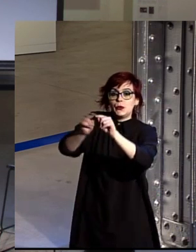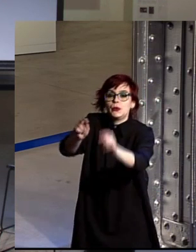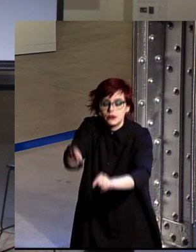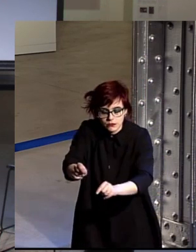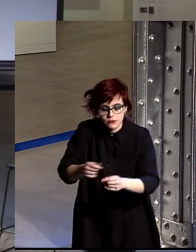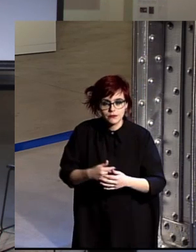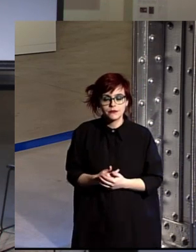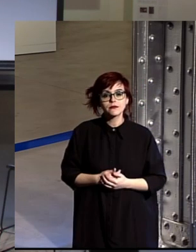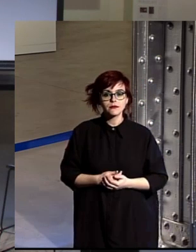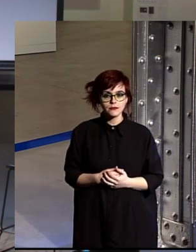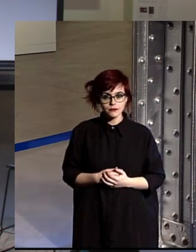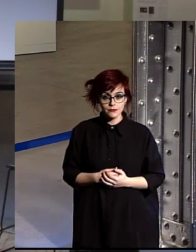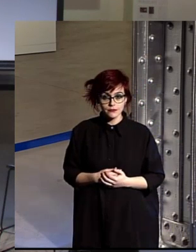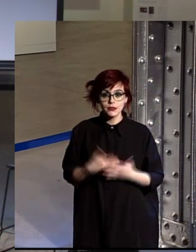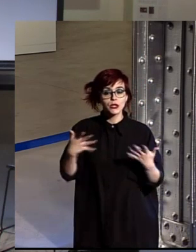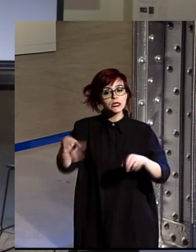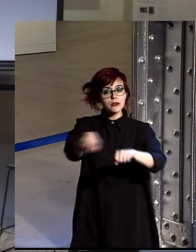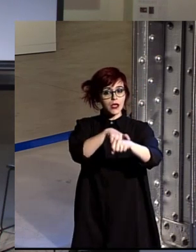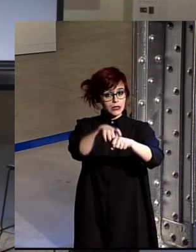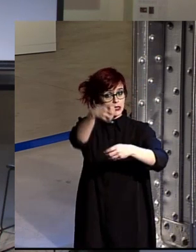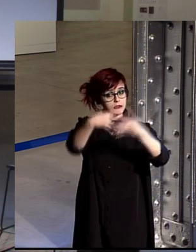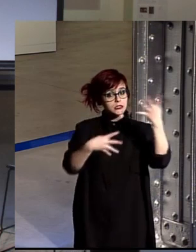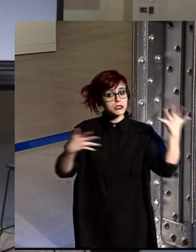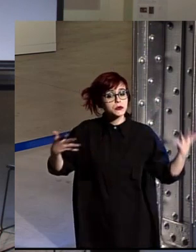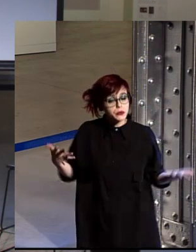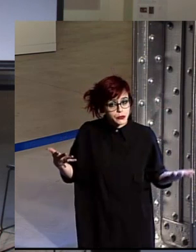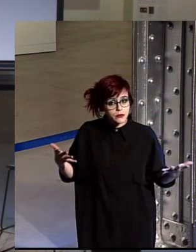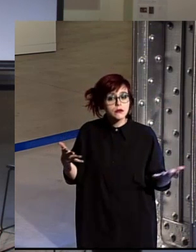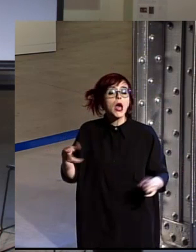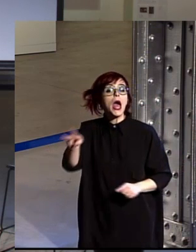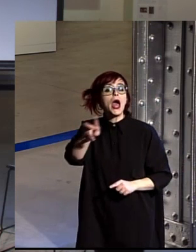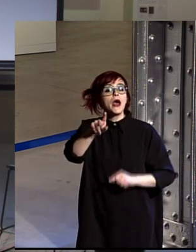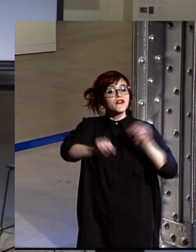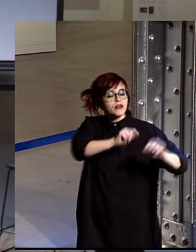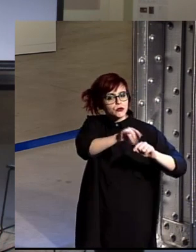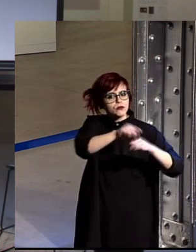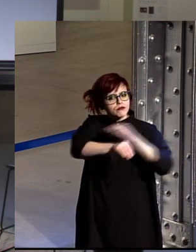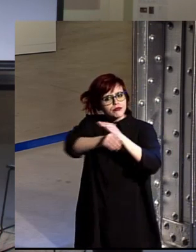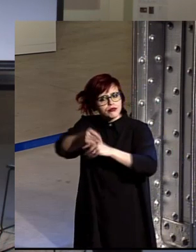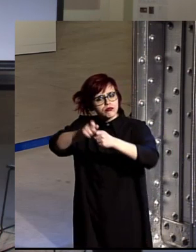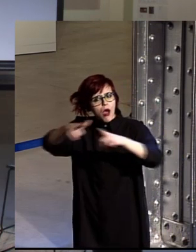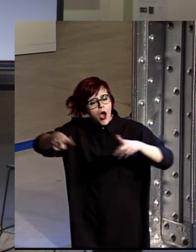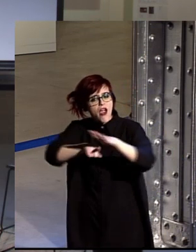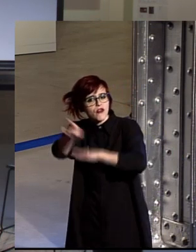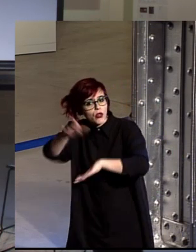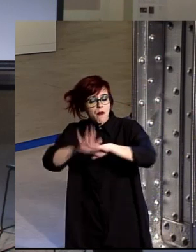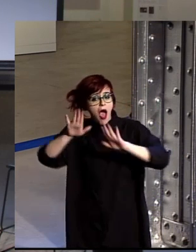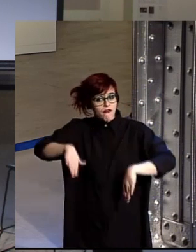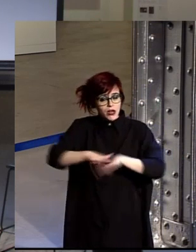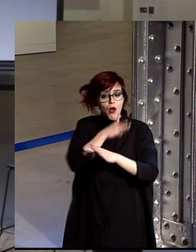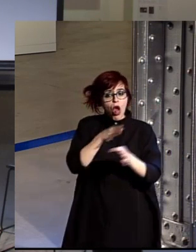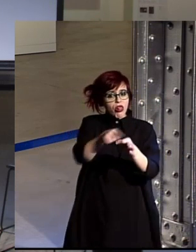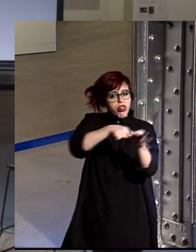infección. ¿Qué características generales tienen? Bueno, los virus se replican, evolucionan, pero son parásitos